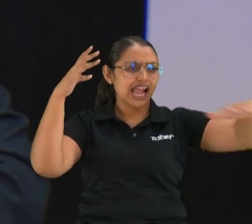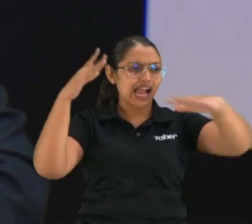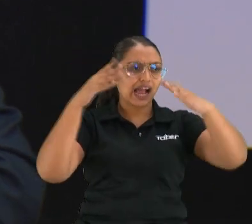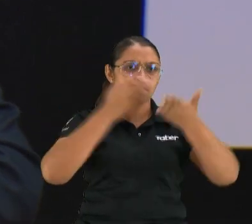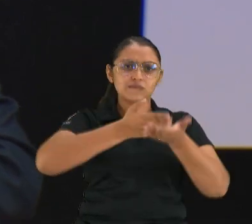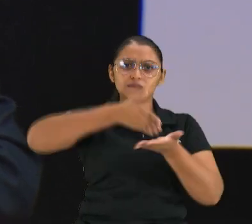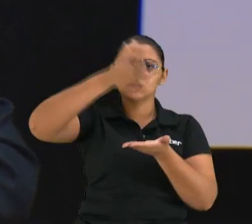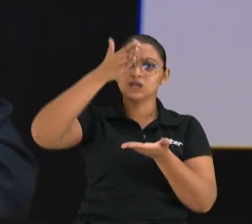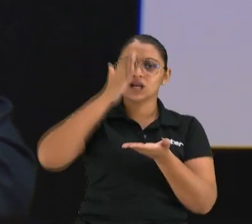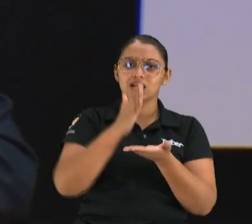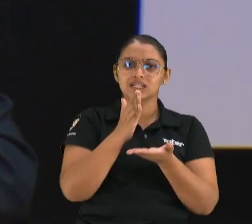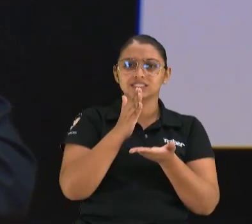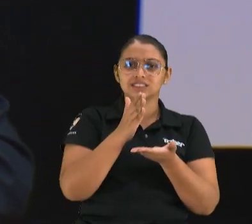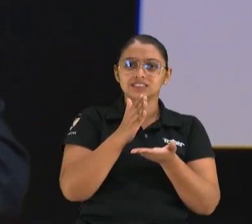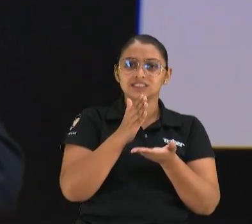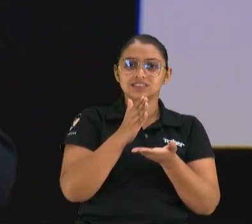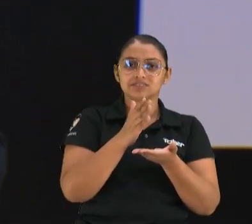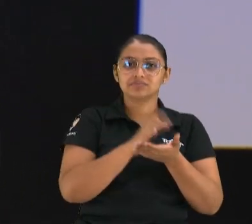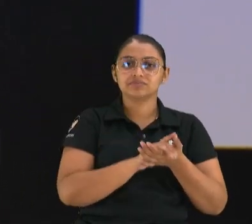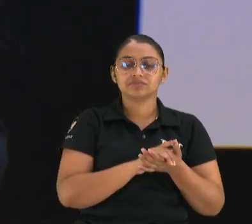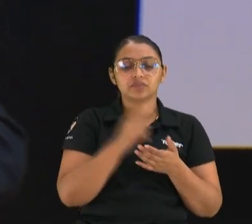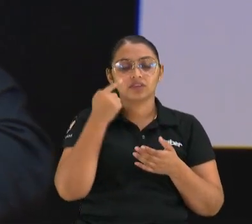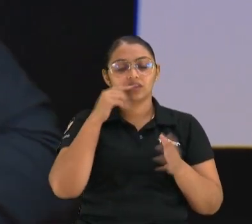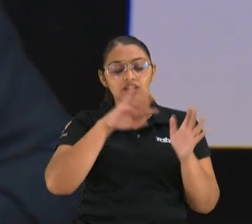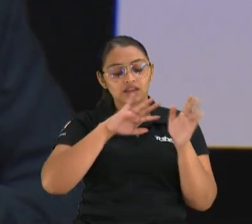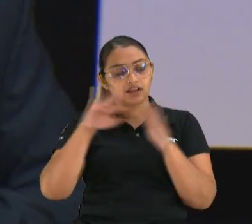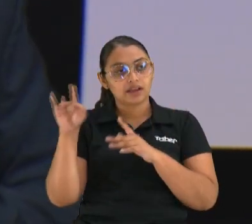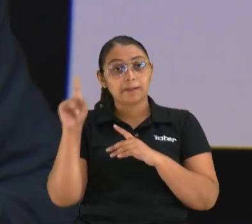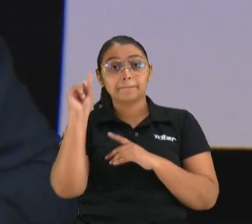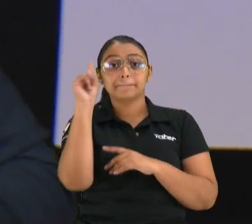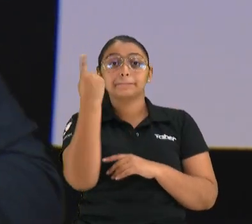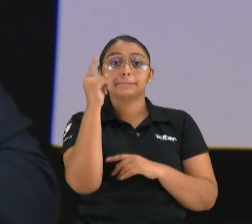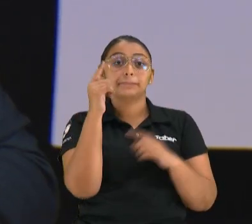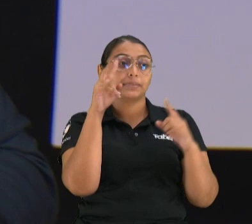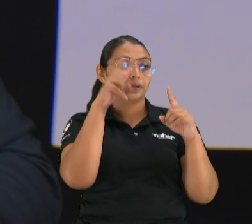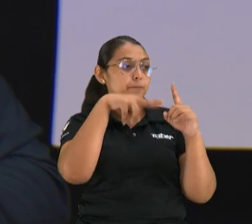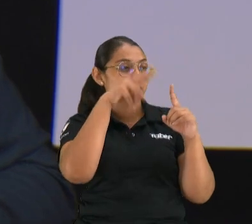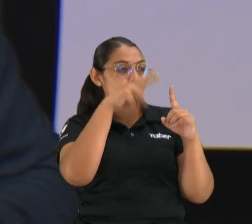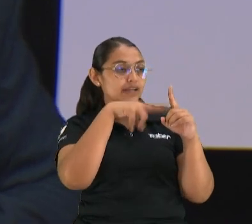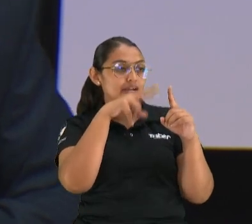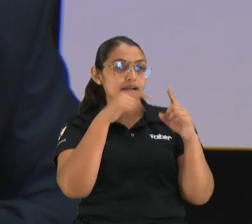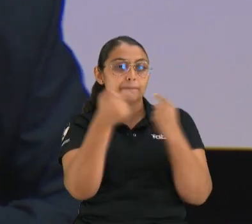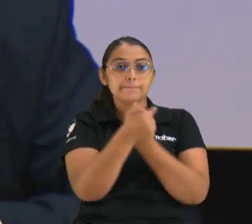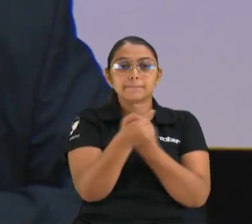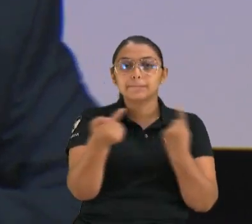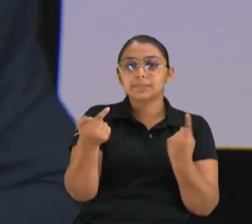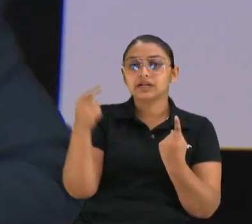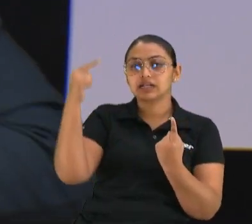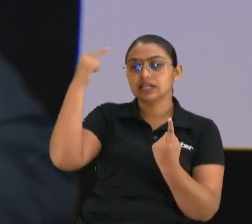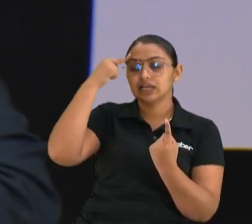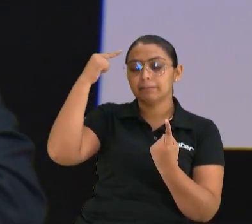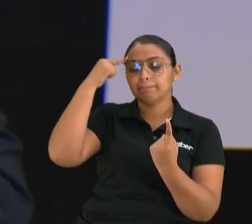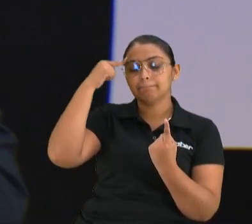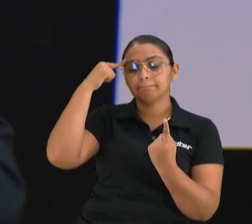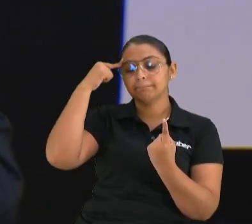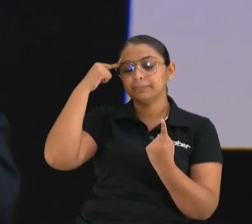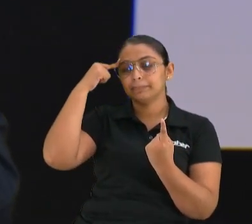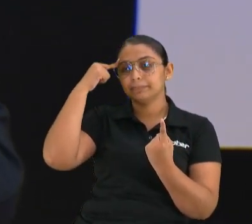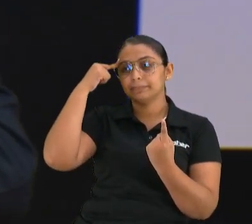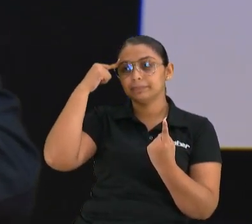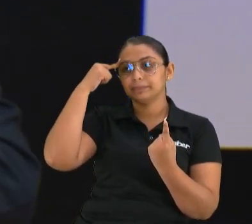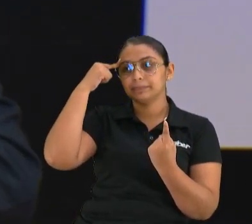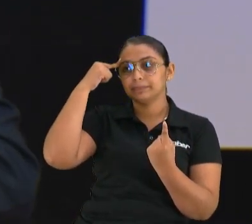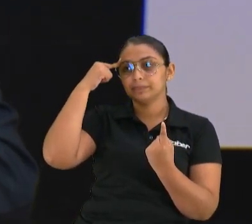la primer cualidad o característica de una persona que tiene una mente reprobada es que niega